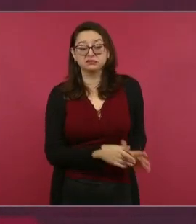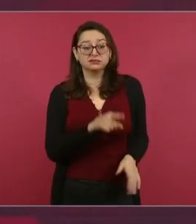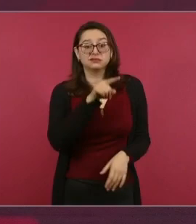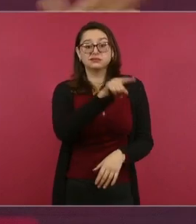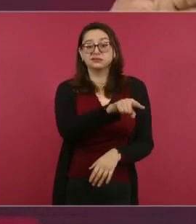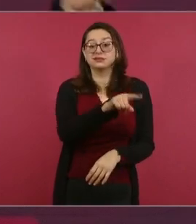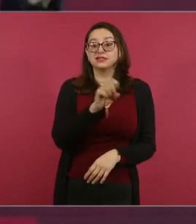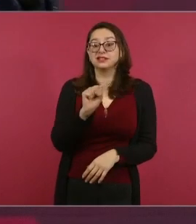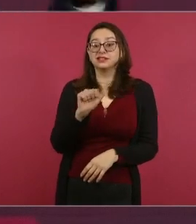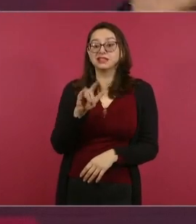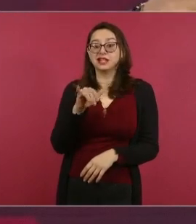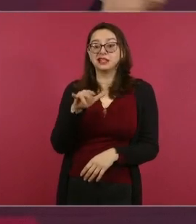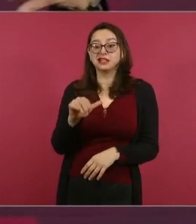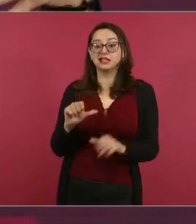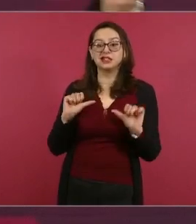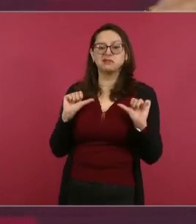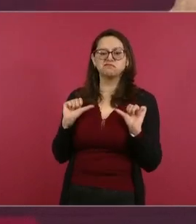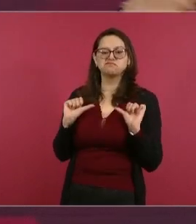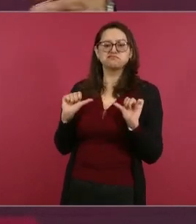Pensó que